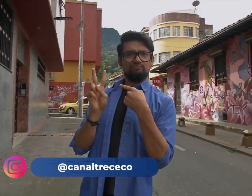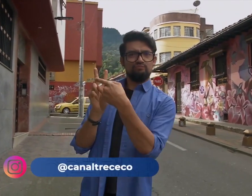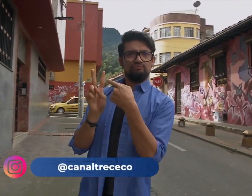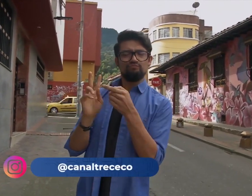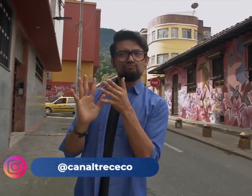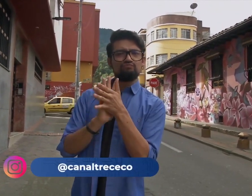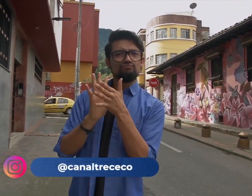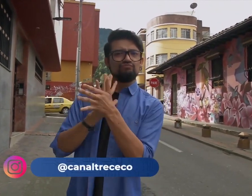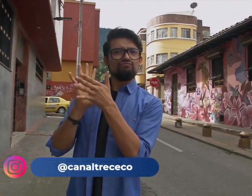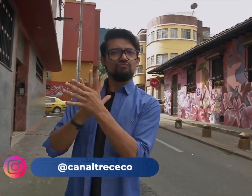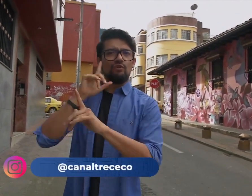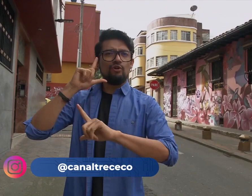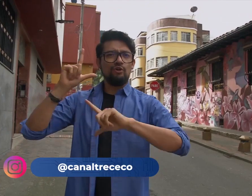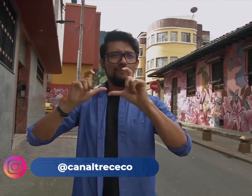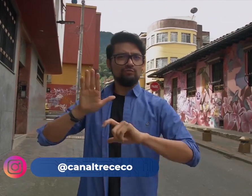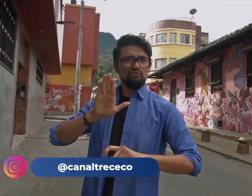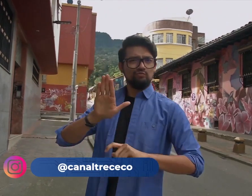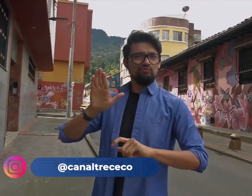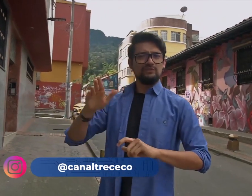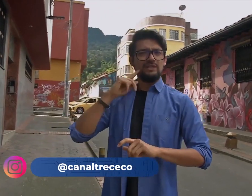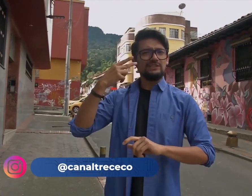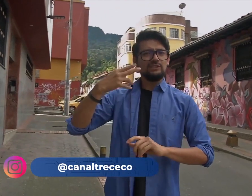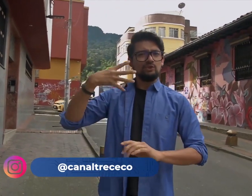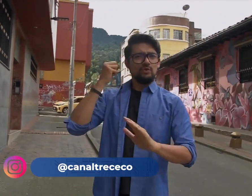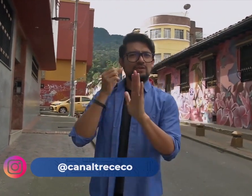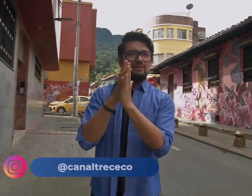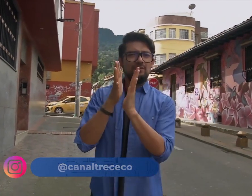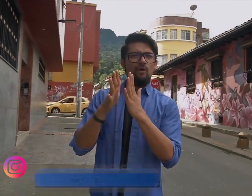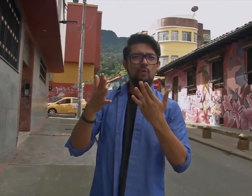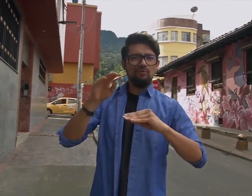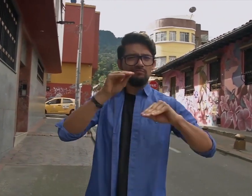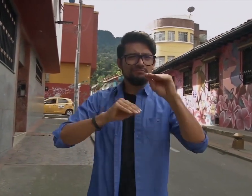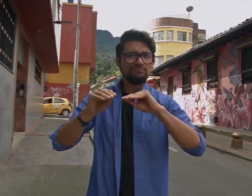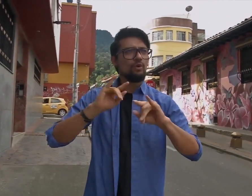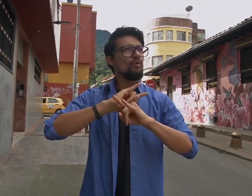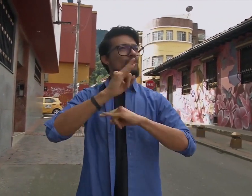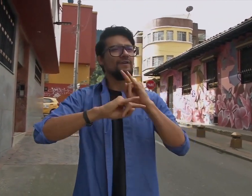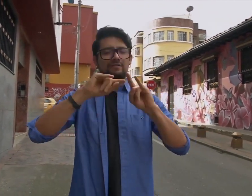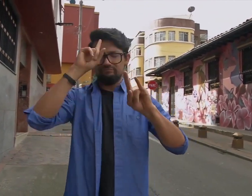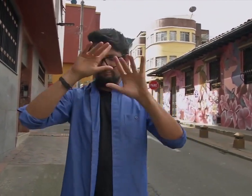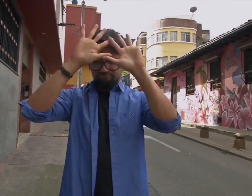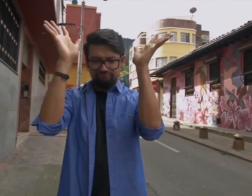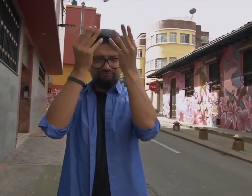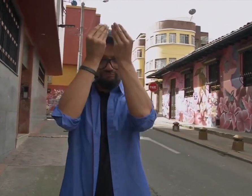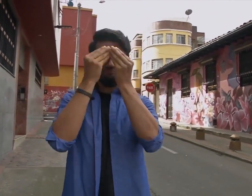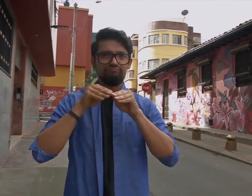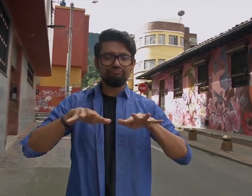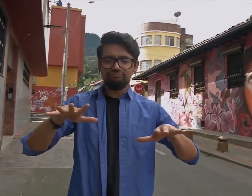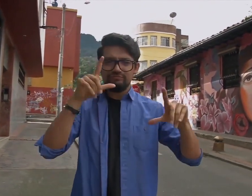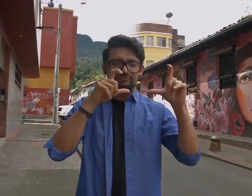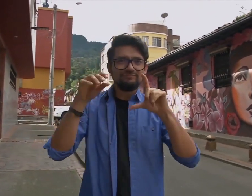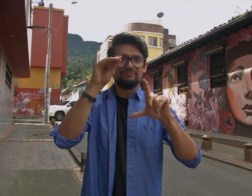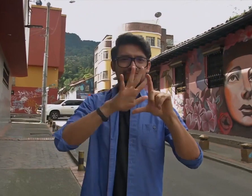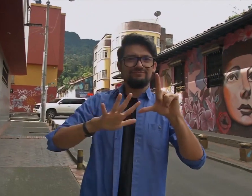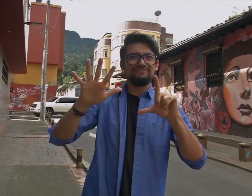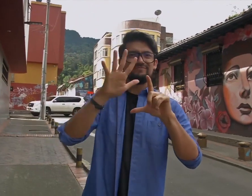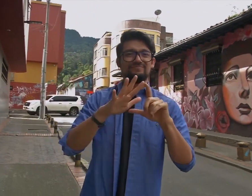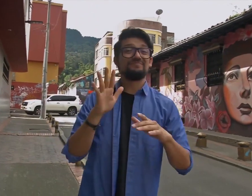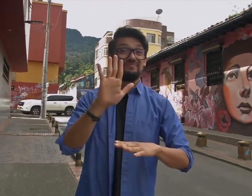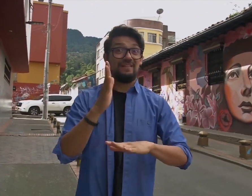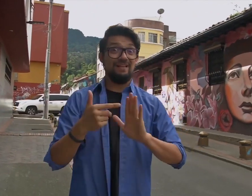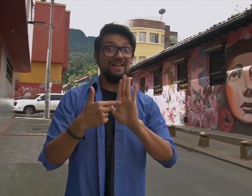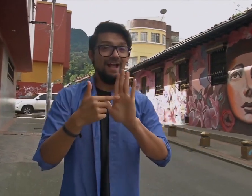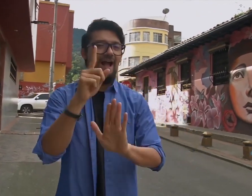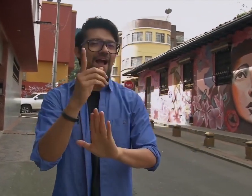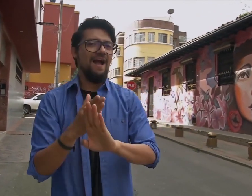a nuestros invitados, el misterio de las imágenes, de la vida congelada en un instante, el universo